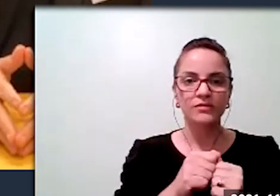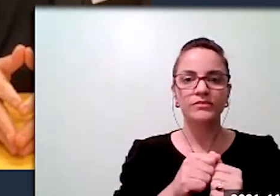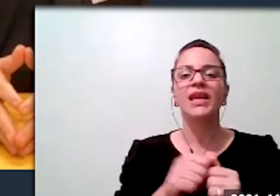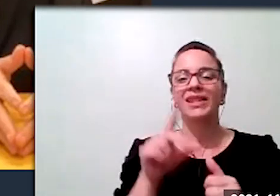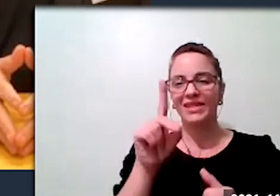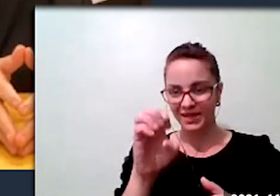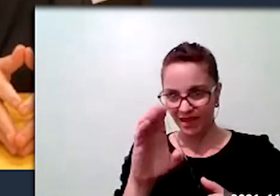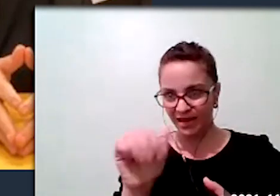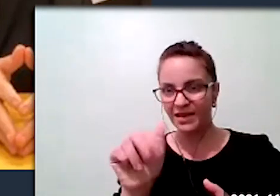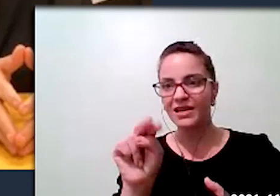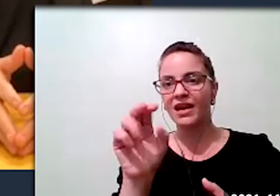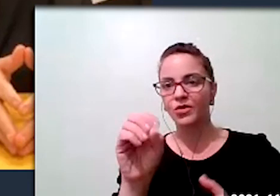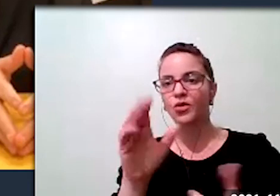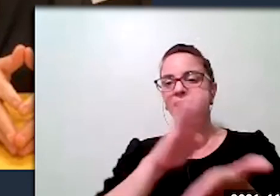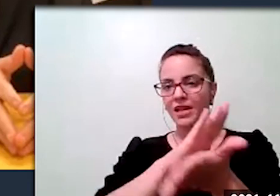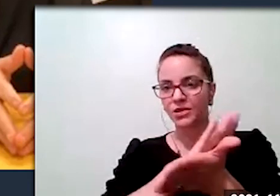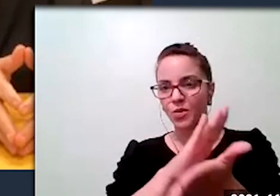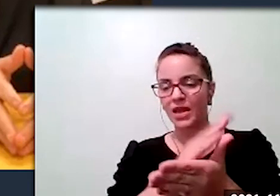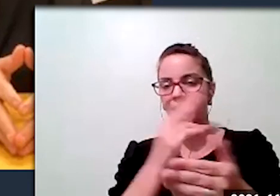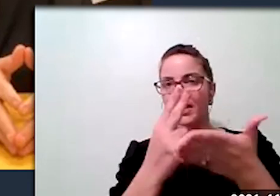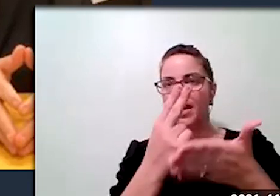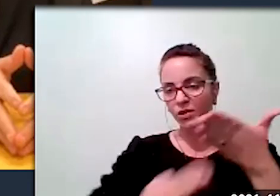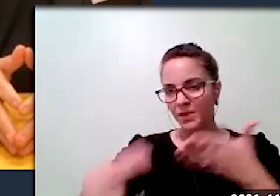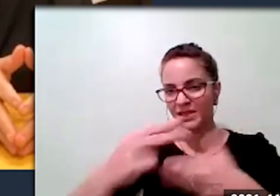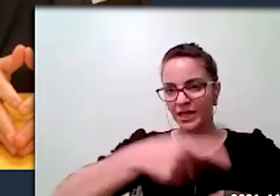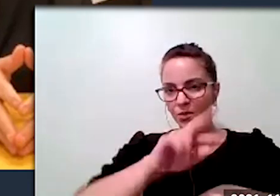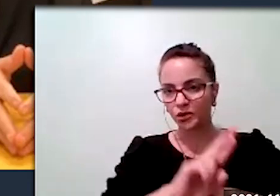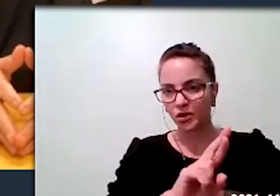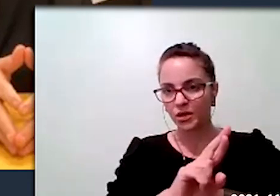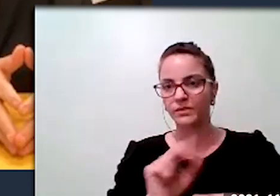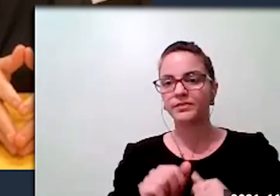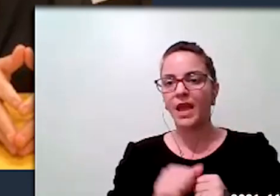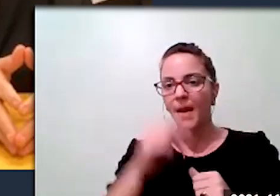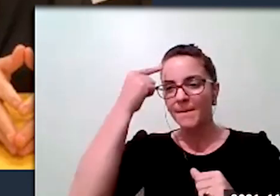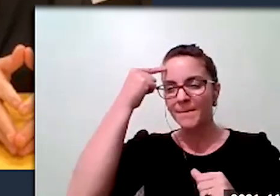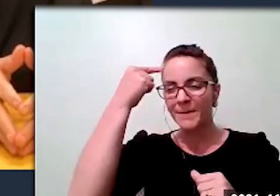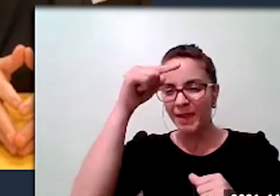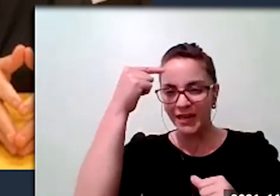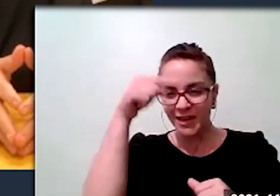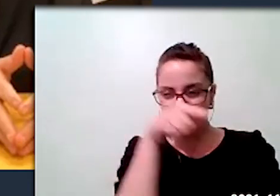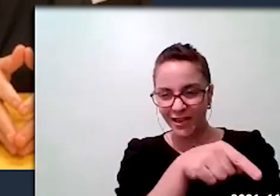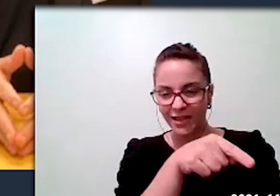Facultad de la Escuela de Arquitectura de la Universidad de Puerto Rico, para él, entre las ciudades